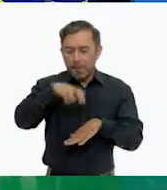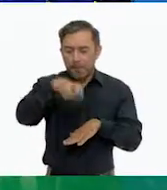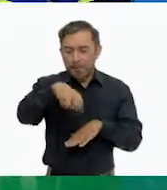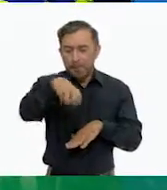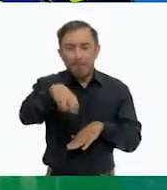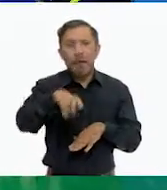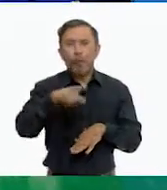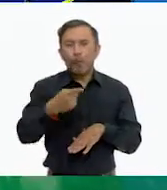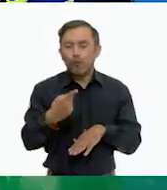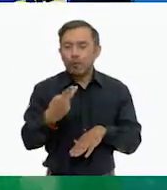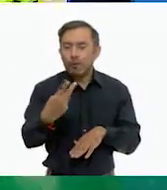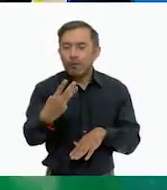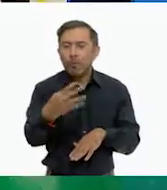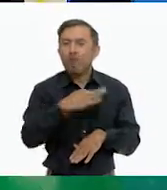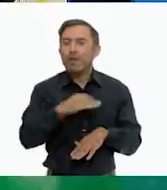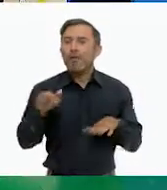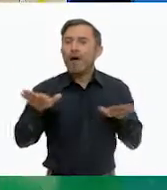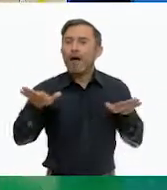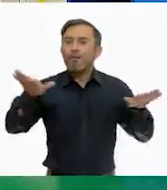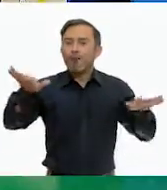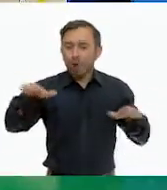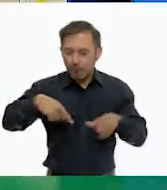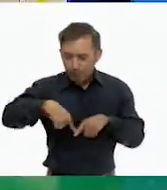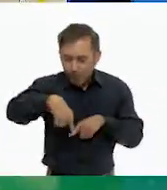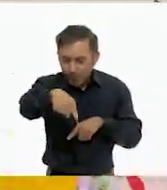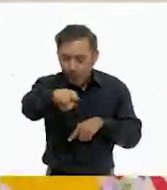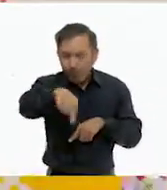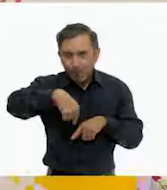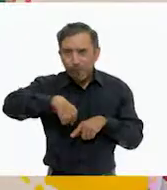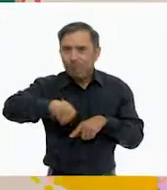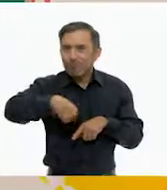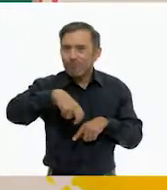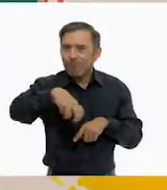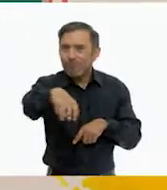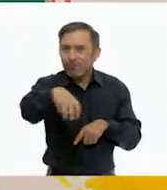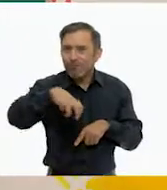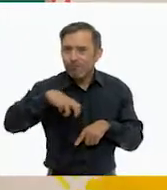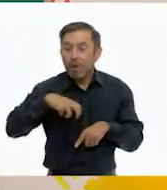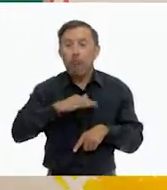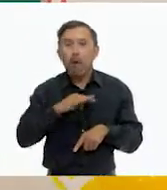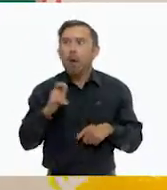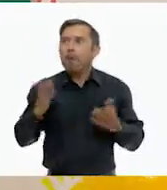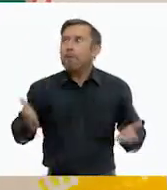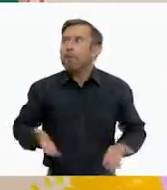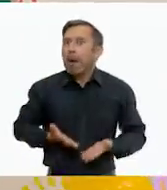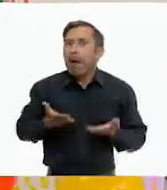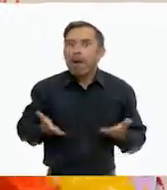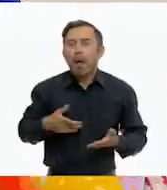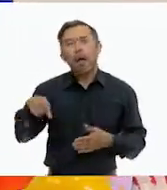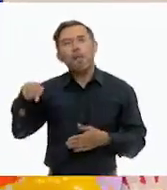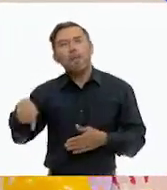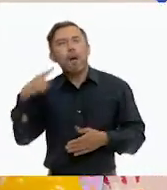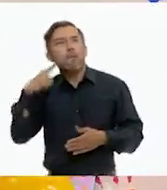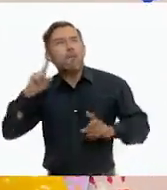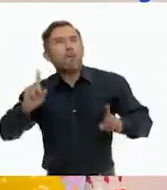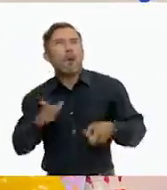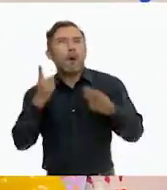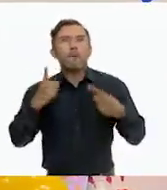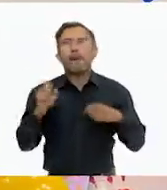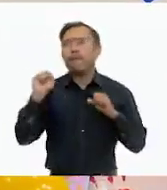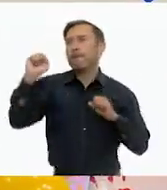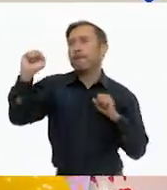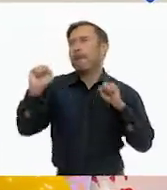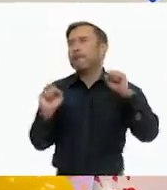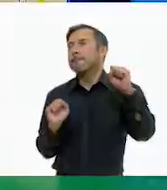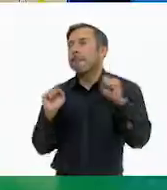1, 2, 3, 4, 5. Así, jugar al avioncito, bailar. ¿A quién no le gusta bailar? Poner música y bailar. Cuando estés en